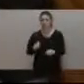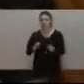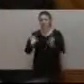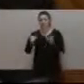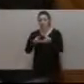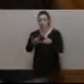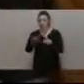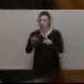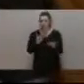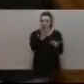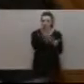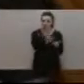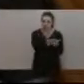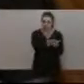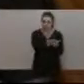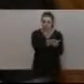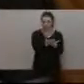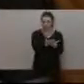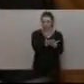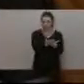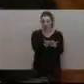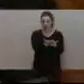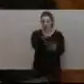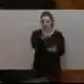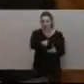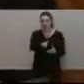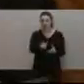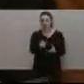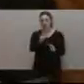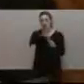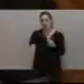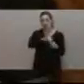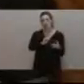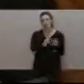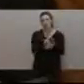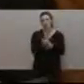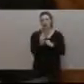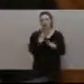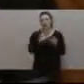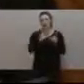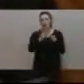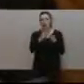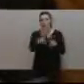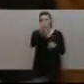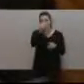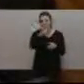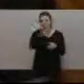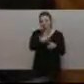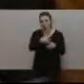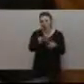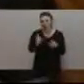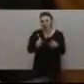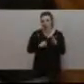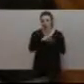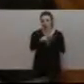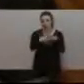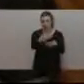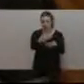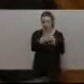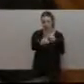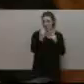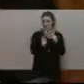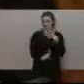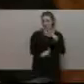Partido Popular y incluida una modificación del Partido Socialista para avanzar en esa línea. Yo creo que lo